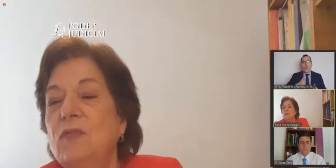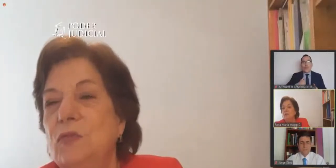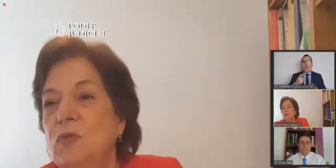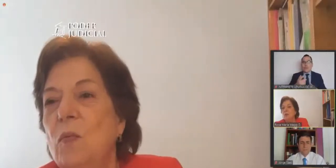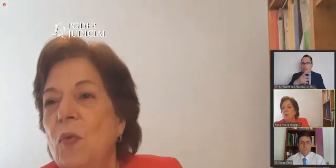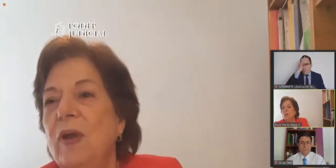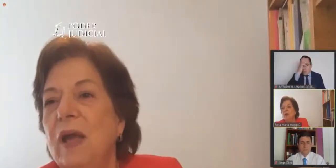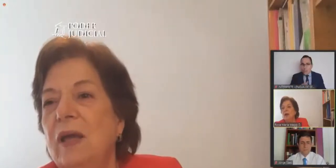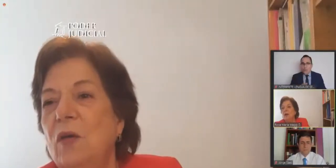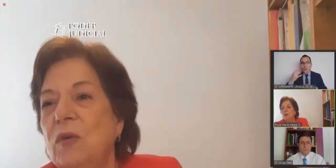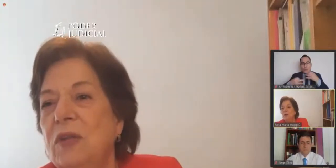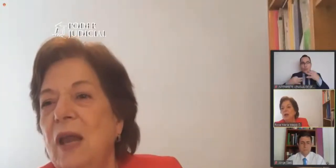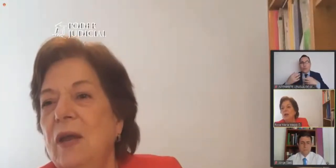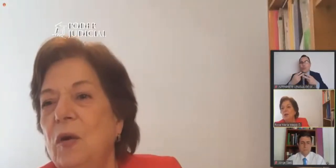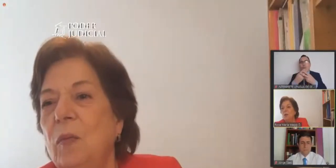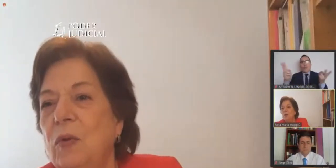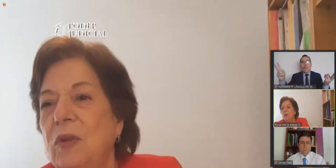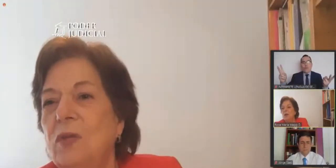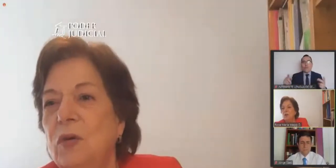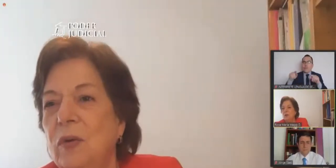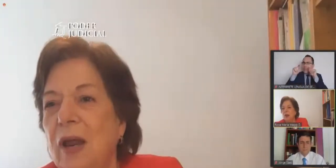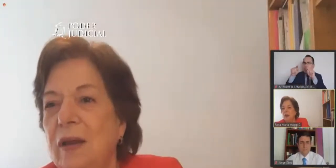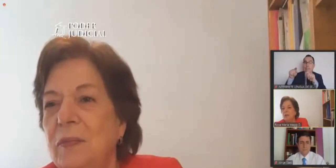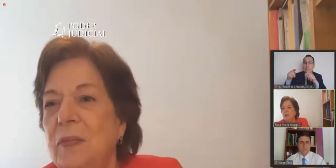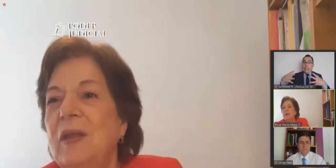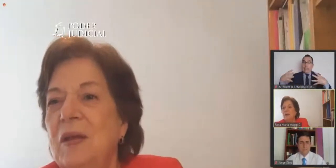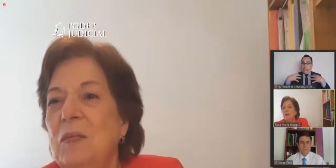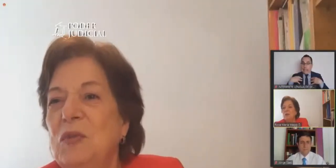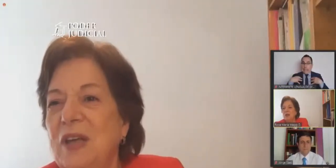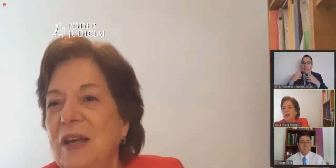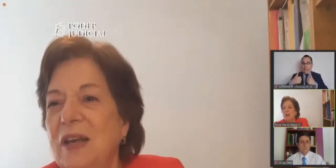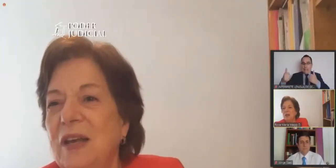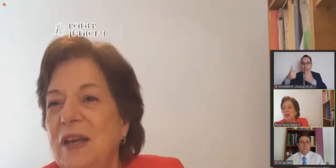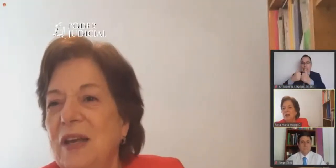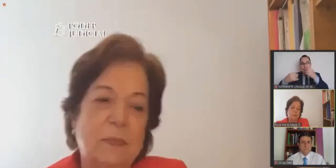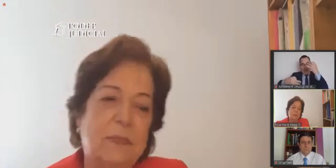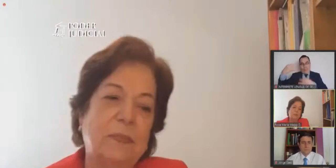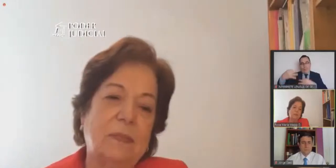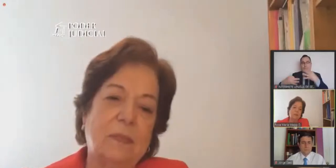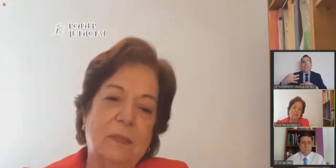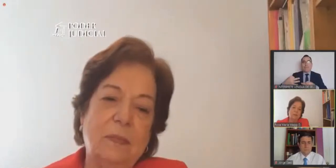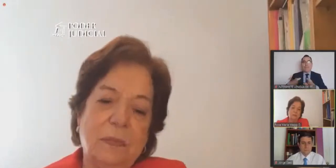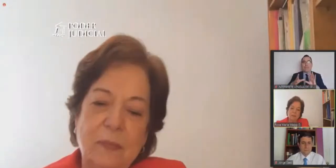de la función pública que como tal le corresponde al tribunal. Muchas gracias.